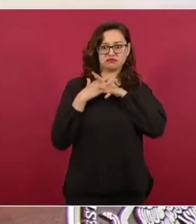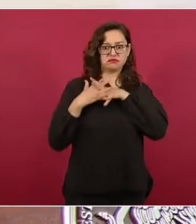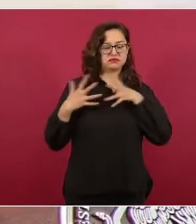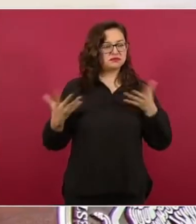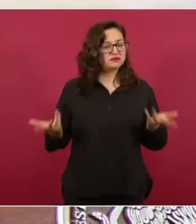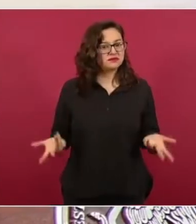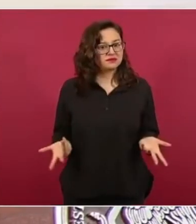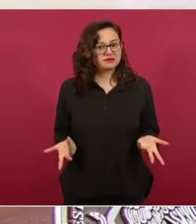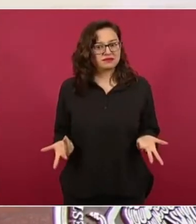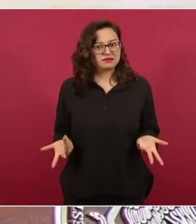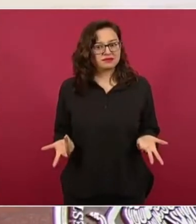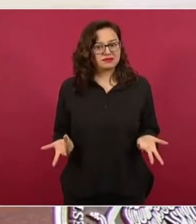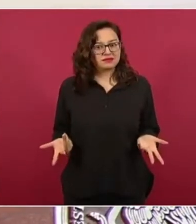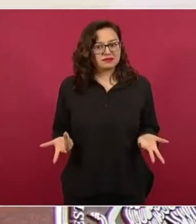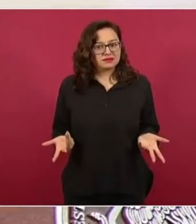O sea,